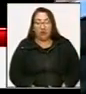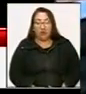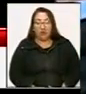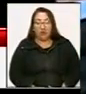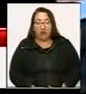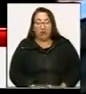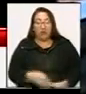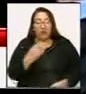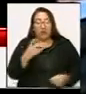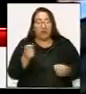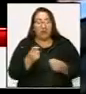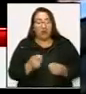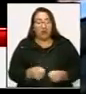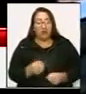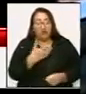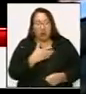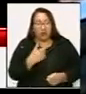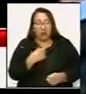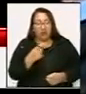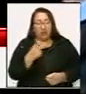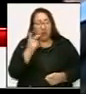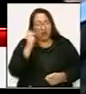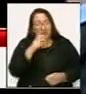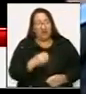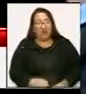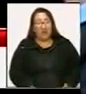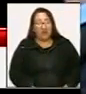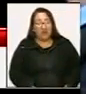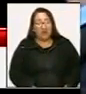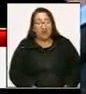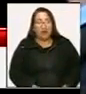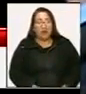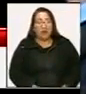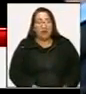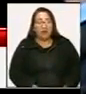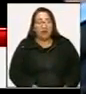presidente. Presidente, es una situación bien complicada, porque